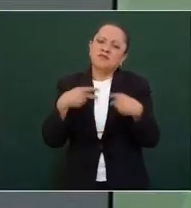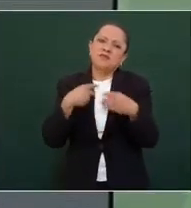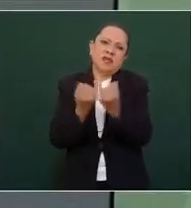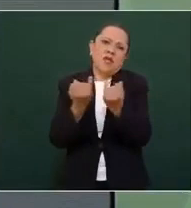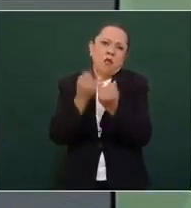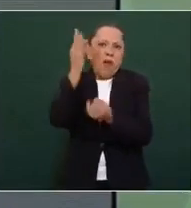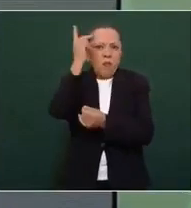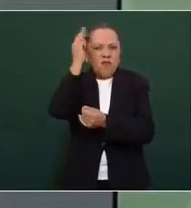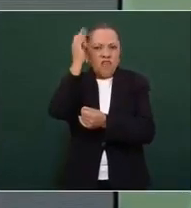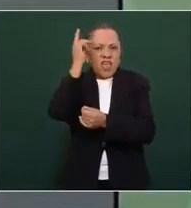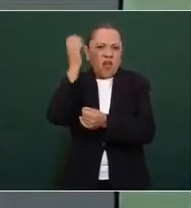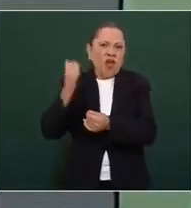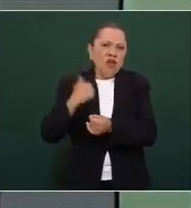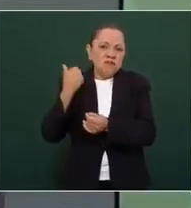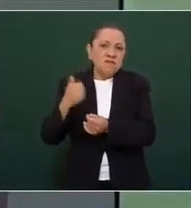conservadores,